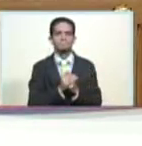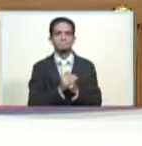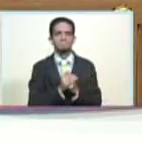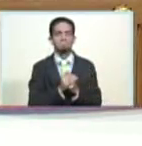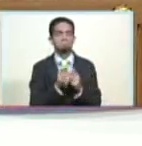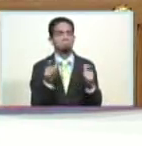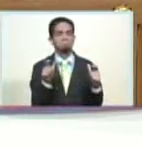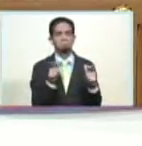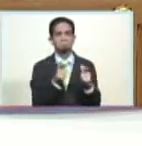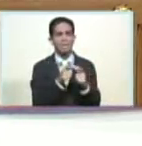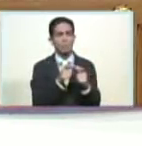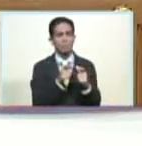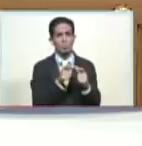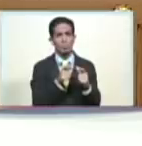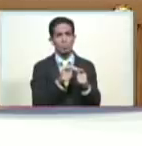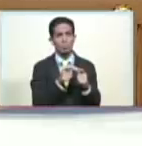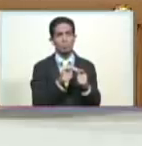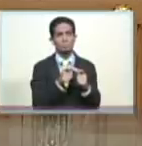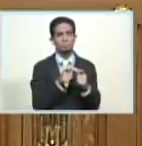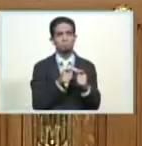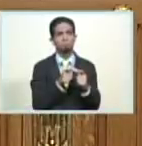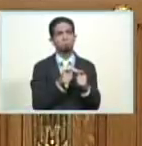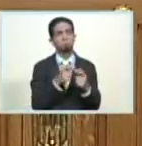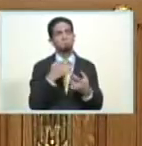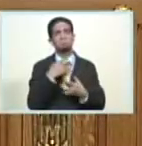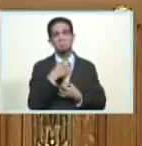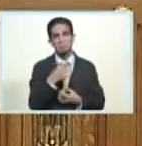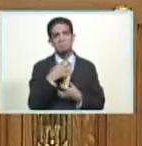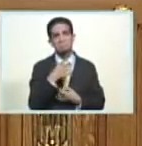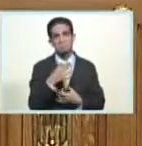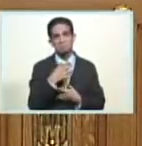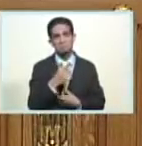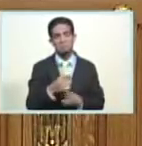Tuvimos una conversación muy interesante.